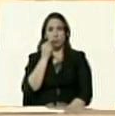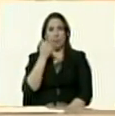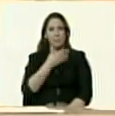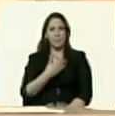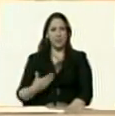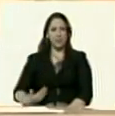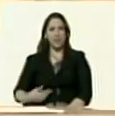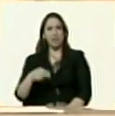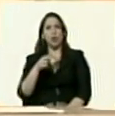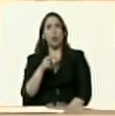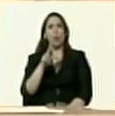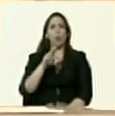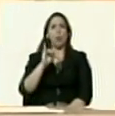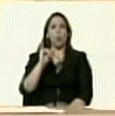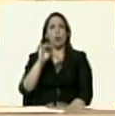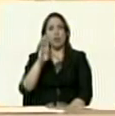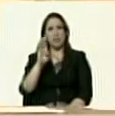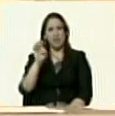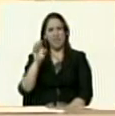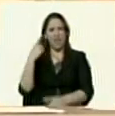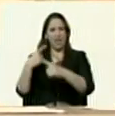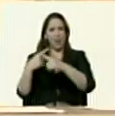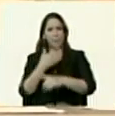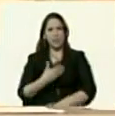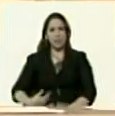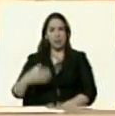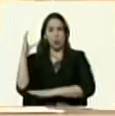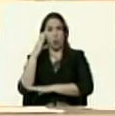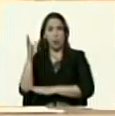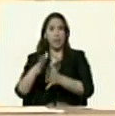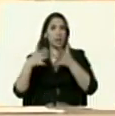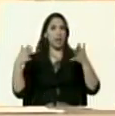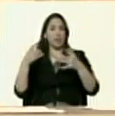8 años. Grandes diferencias ideológicas.